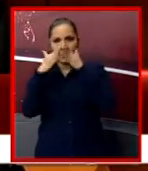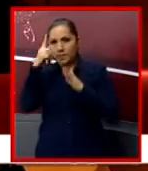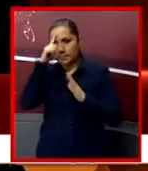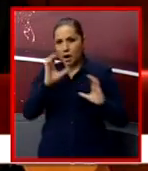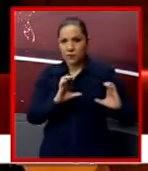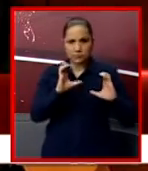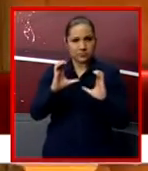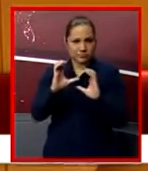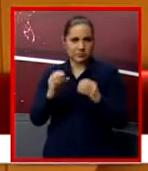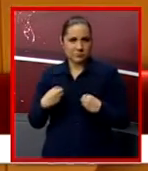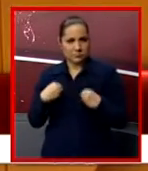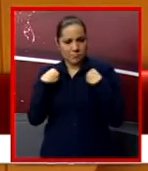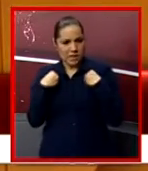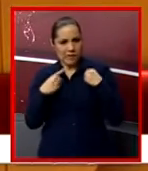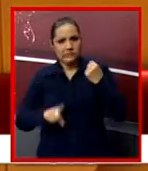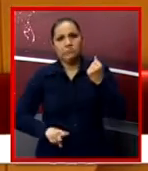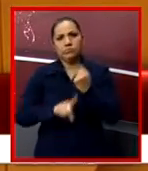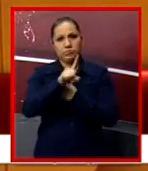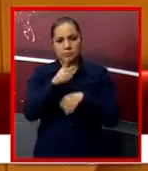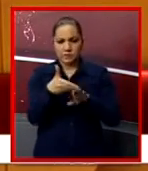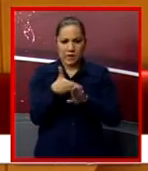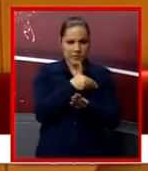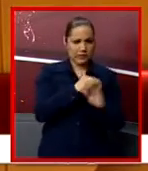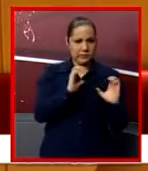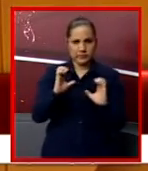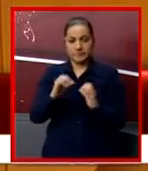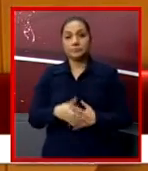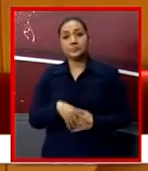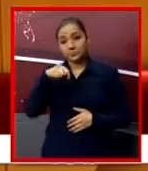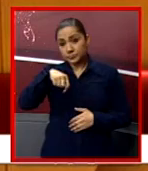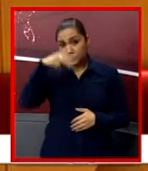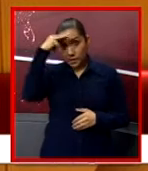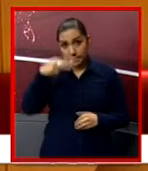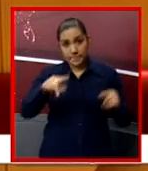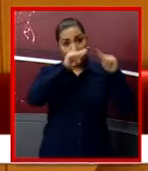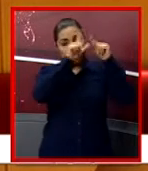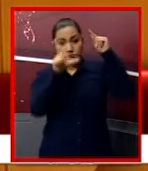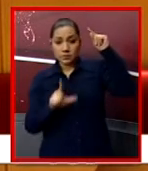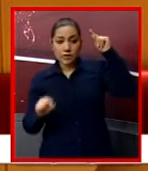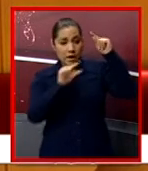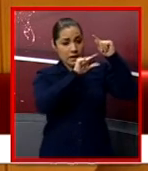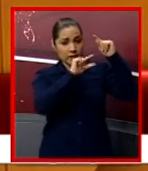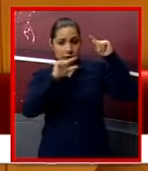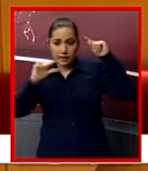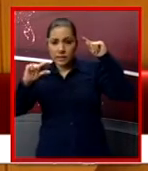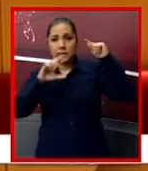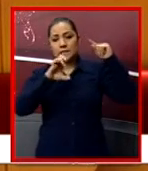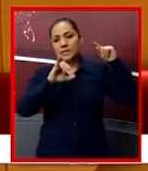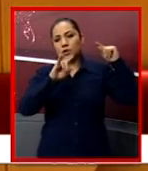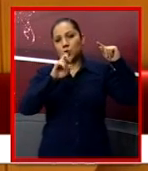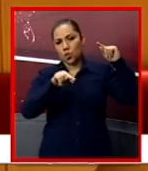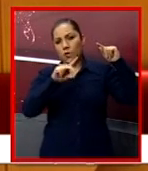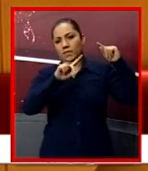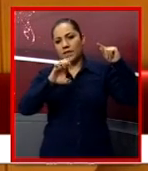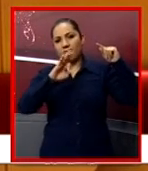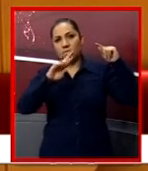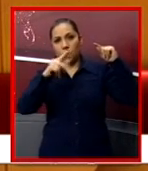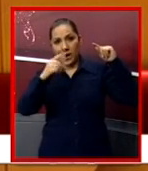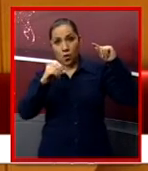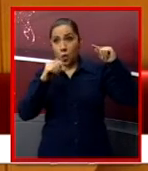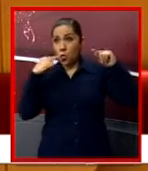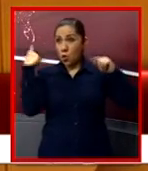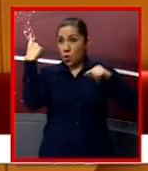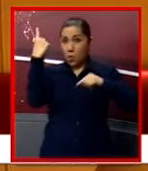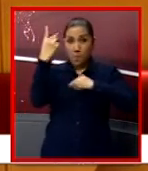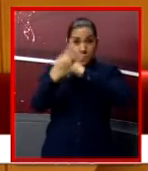El país se ubica dentro del cinturón de fuego del Pacífico, que es la zona sísmica más activa del mundo.